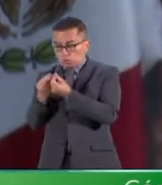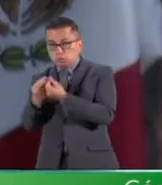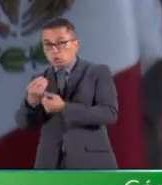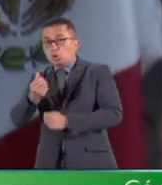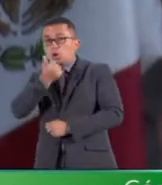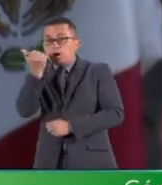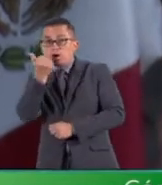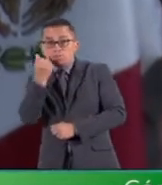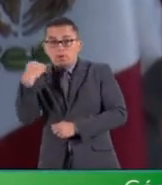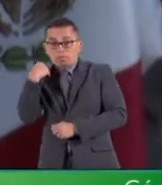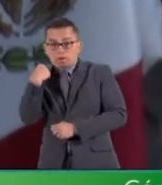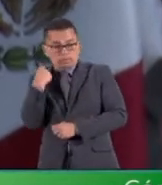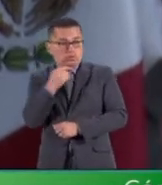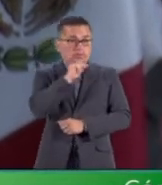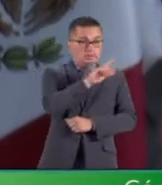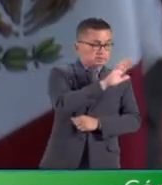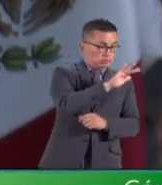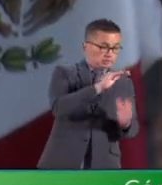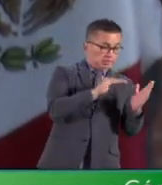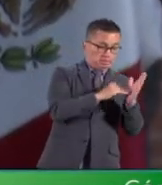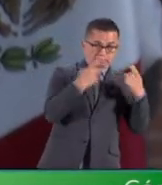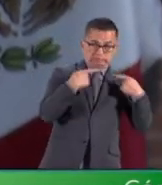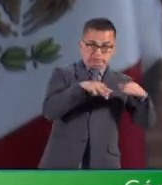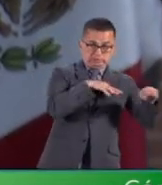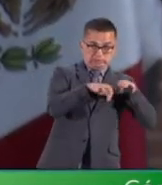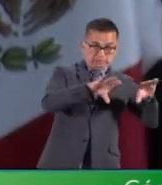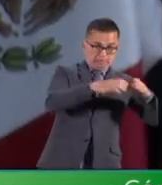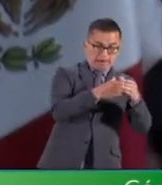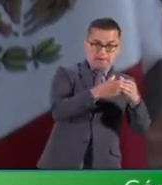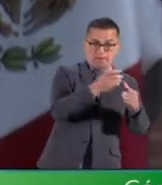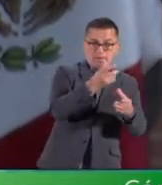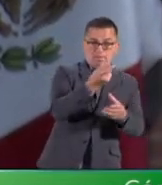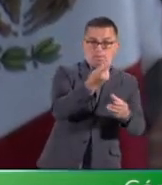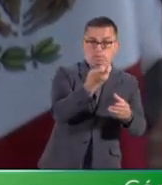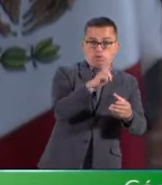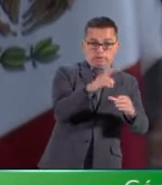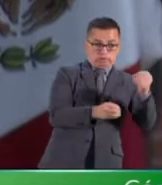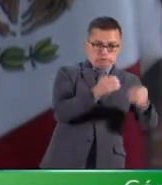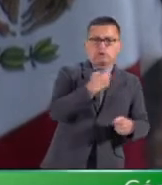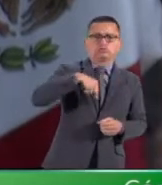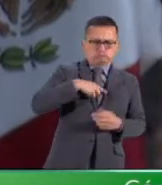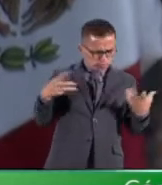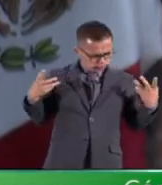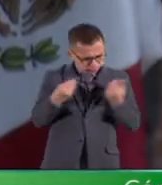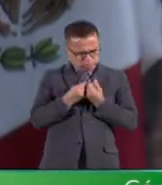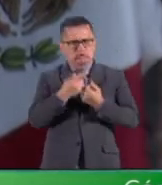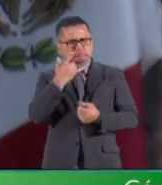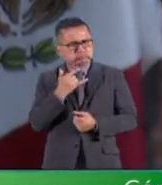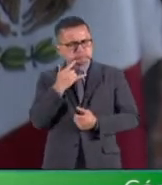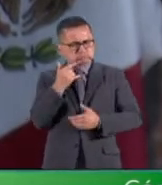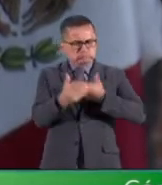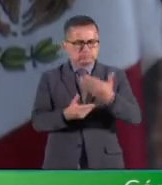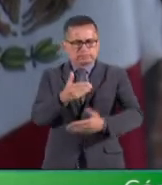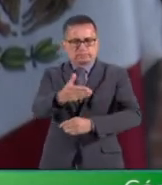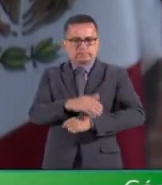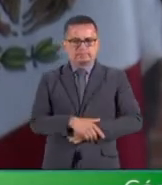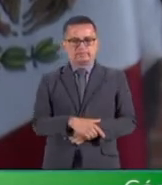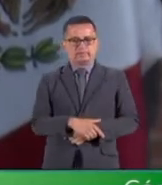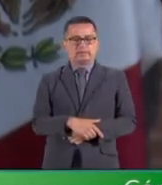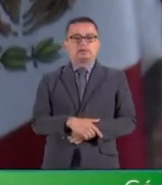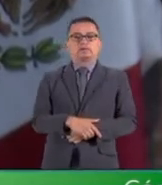mil trabajadores del Poder Judicial. Como lo dijo nuestro candidato